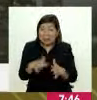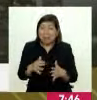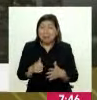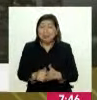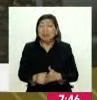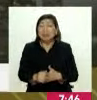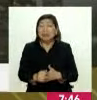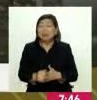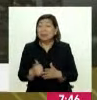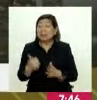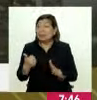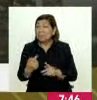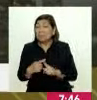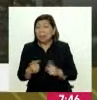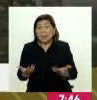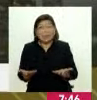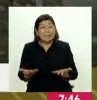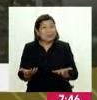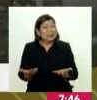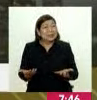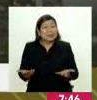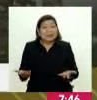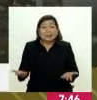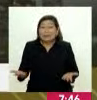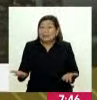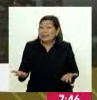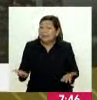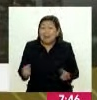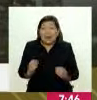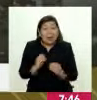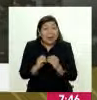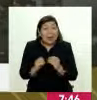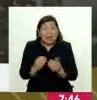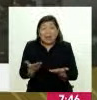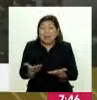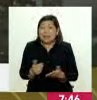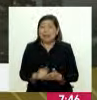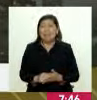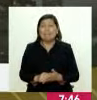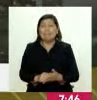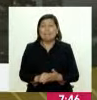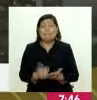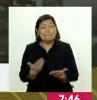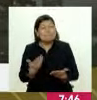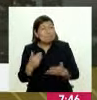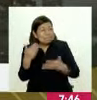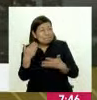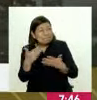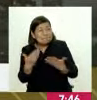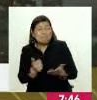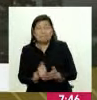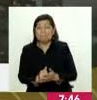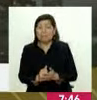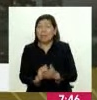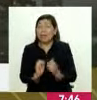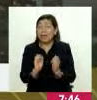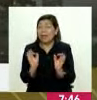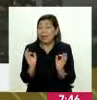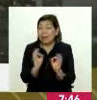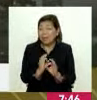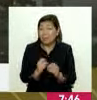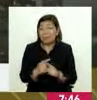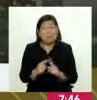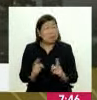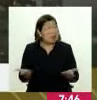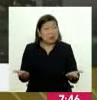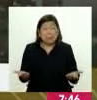de 12. Uh-huh. Entonces fue una. No fue una reforma, sino fue, digamos, una serie de cambios en materia electoral,